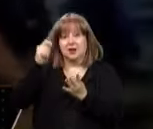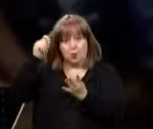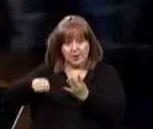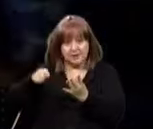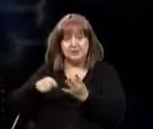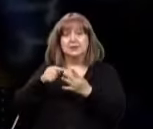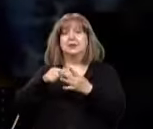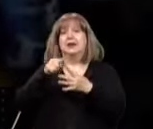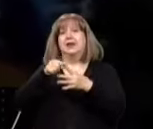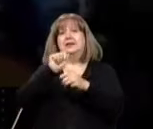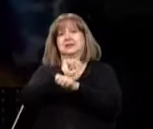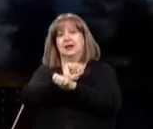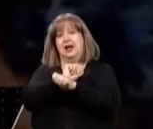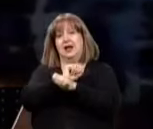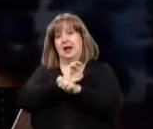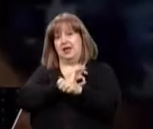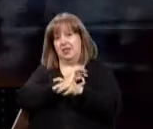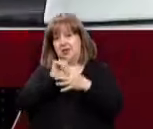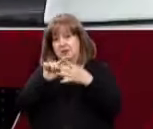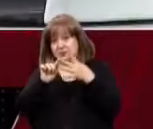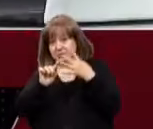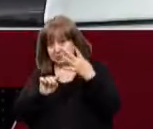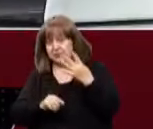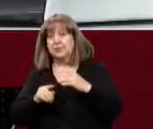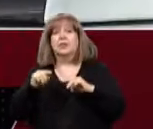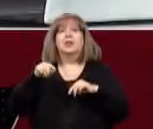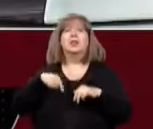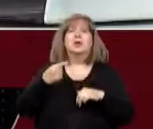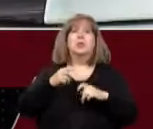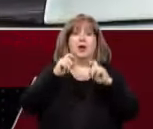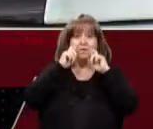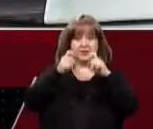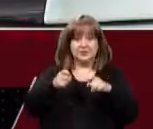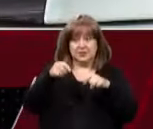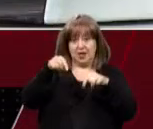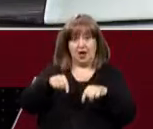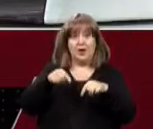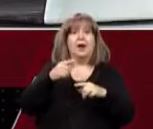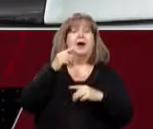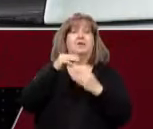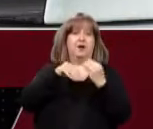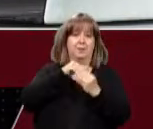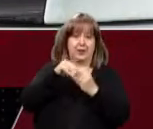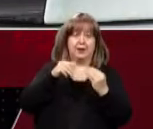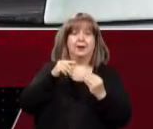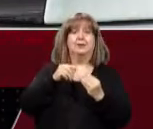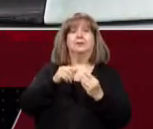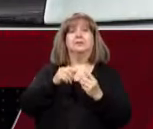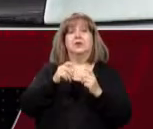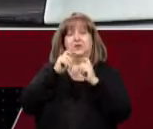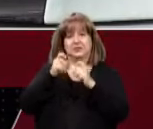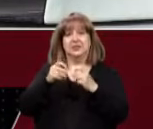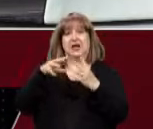el próximo lunes. Por otro lado, fueron visitados por sus propios padres en las últimas horas. Y otra cosa que